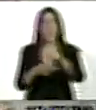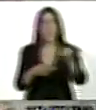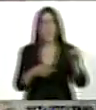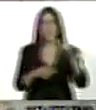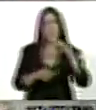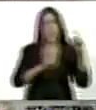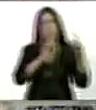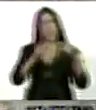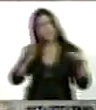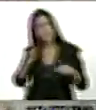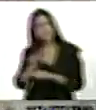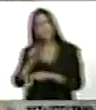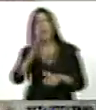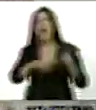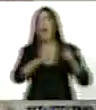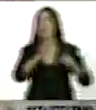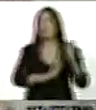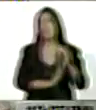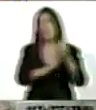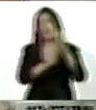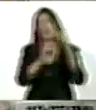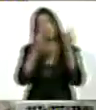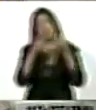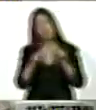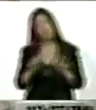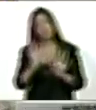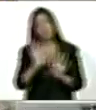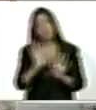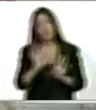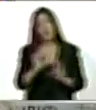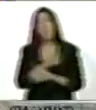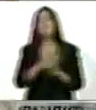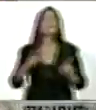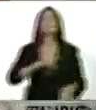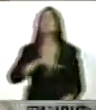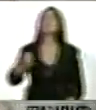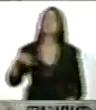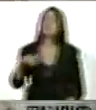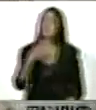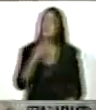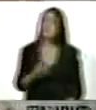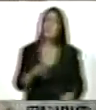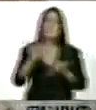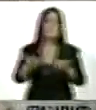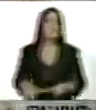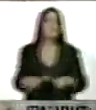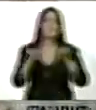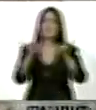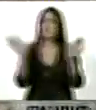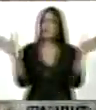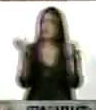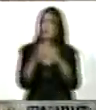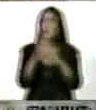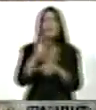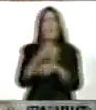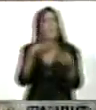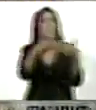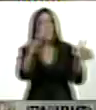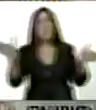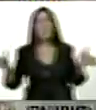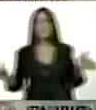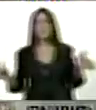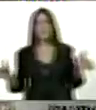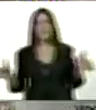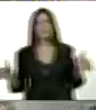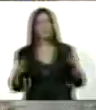odio que algunos dirigentes intentan sembrar. Nosotros decimos, las mismas reuniones que venimos realizando, hagámoslas ahora en público, en